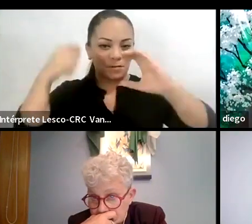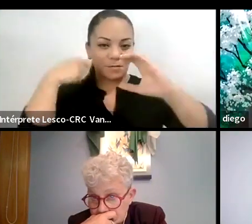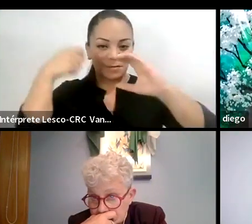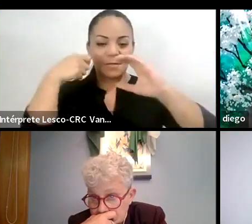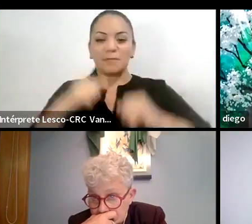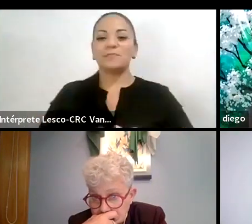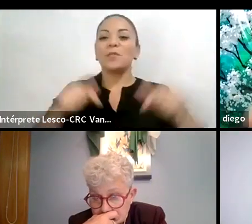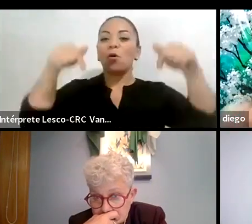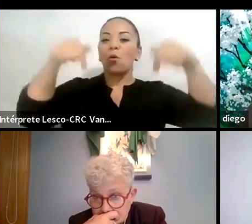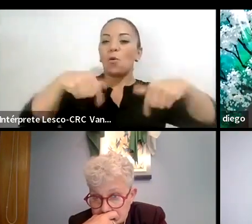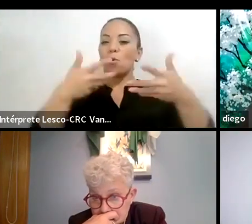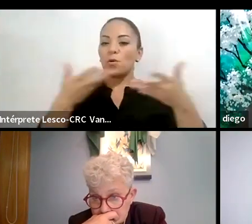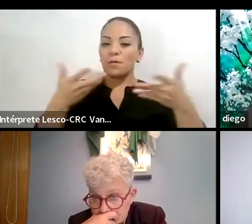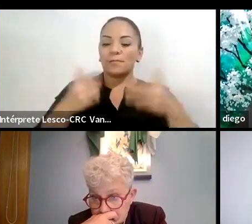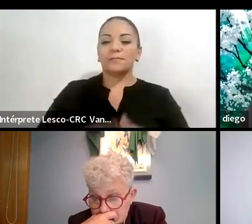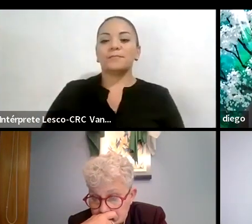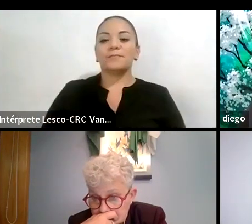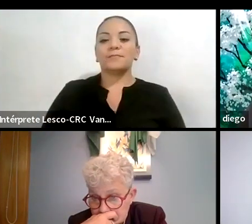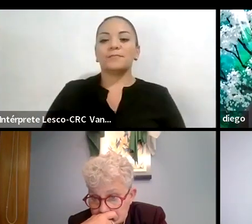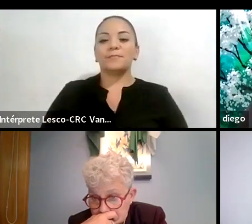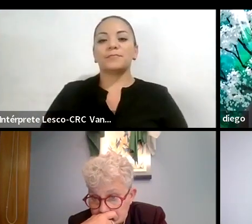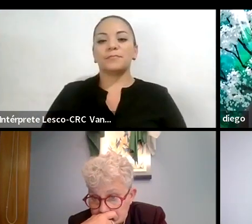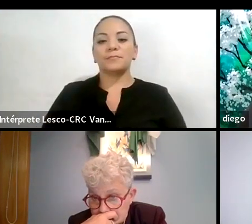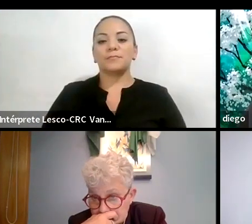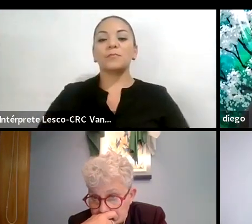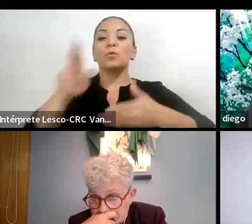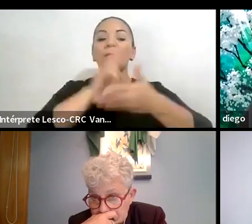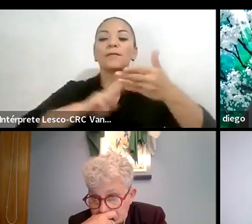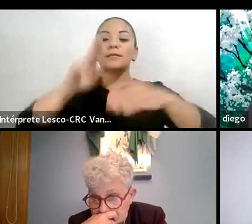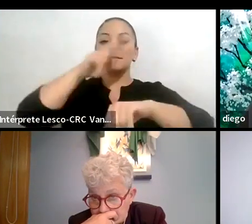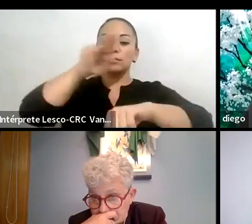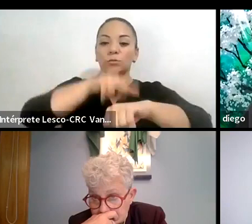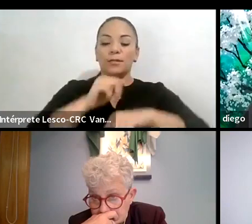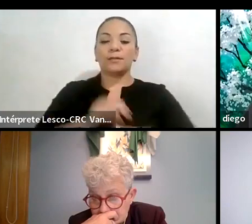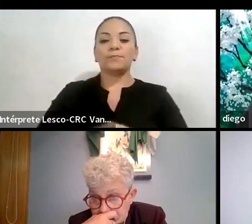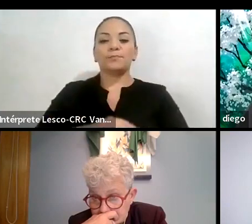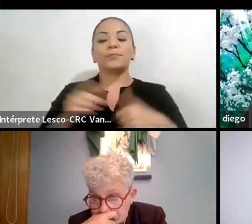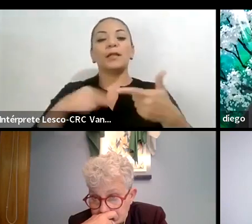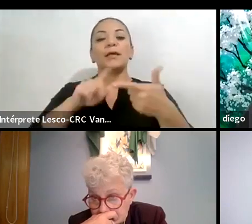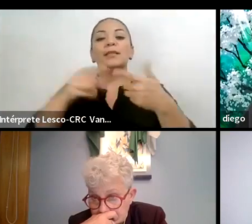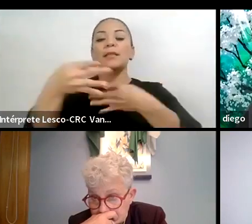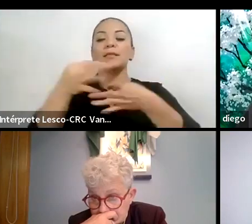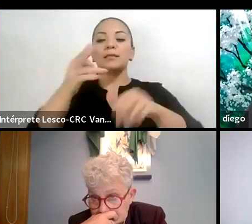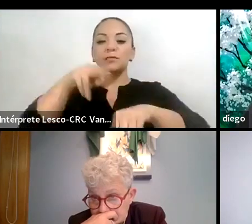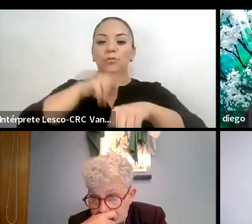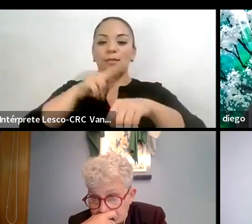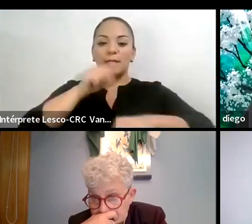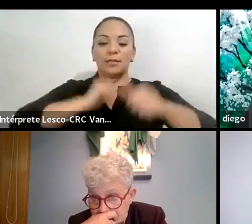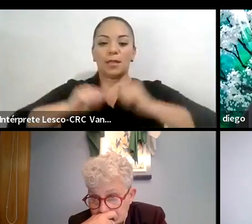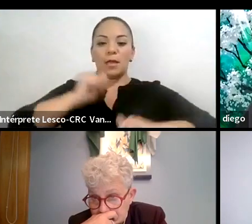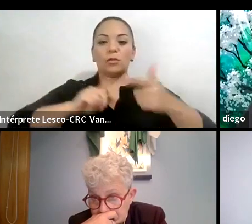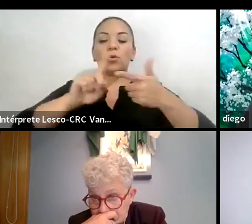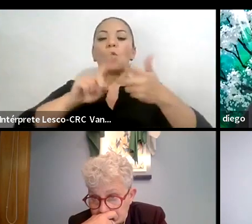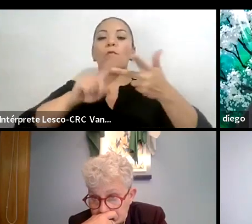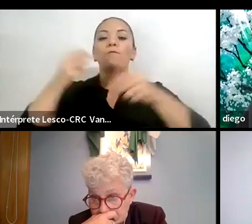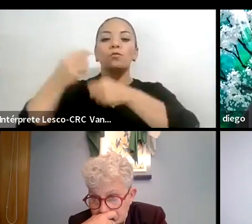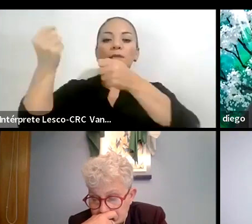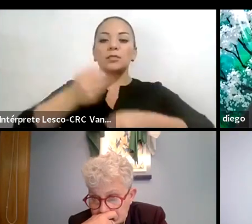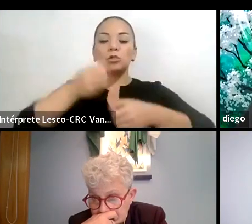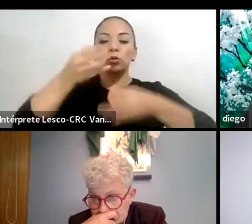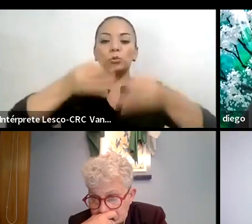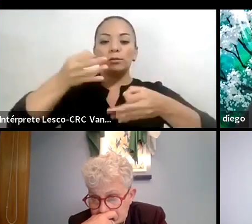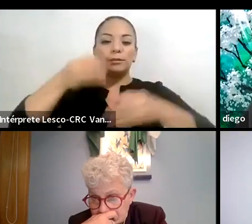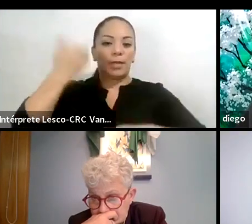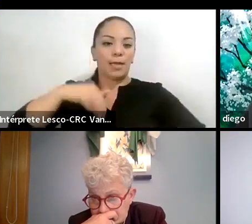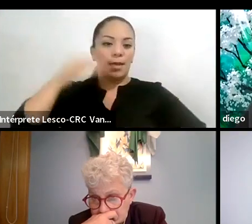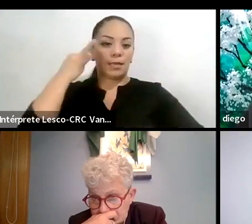El día de hoy, la Universidad Nacional, el Taller Nacional de Teatro y la Fundación Justicia y Género,